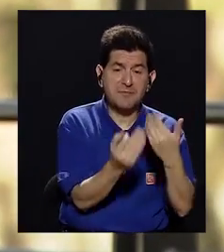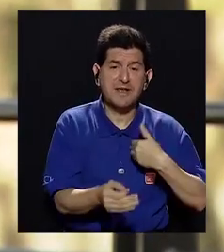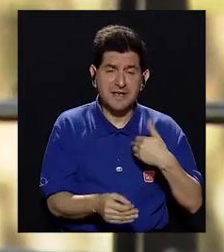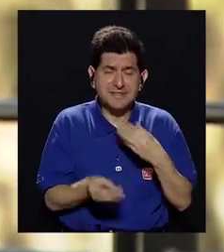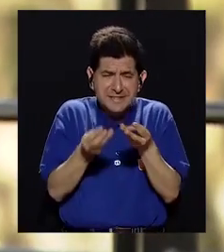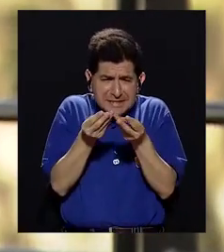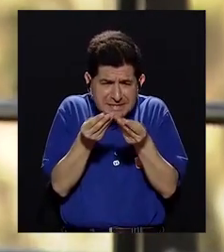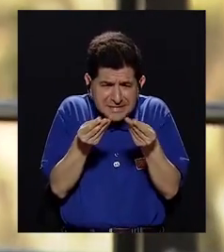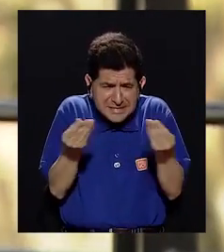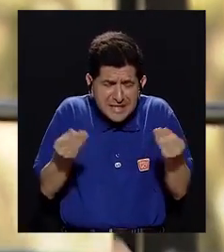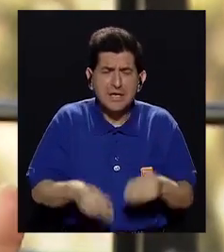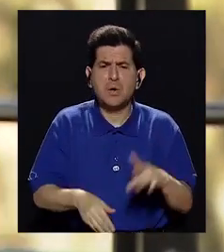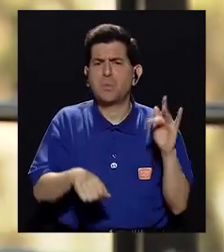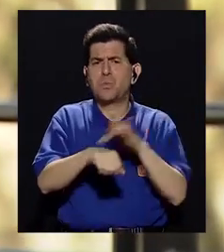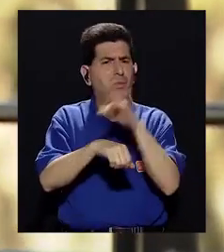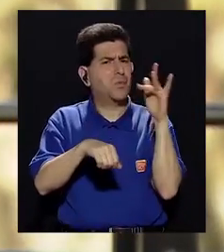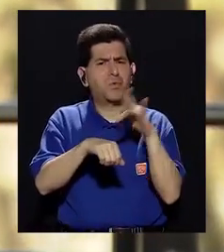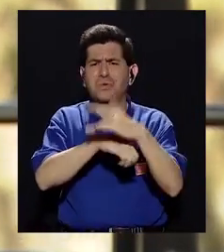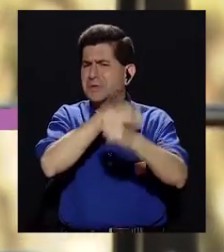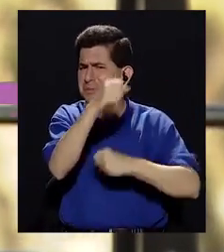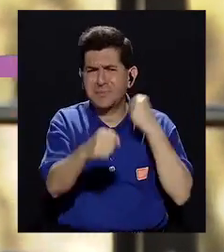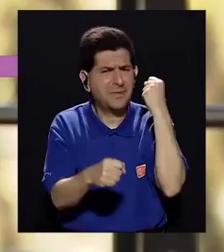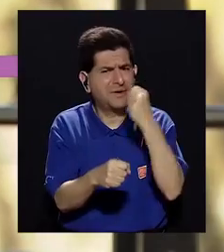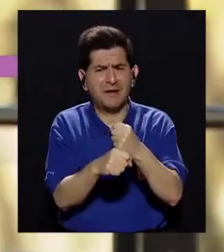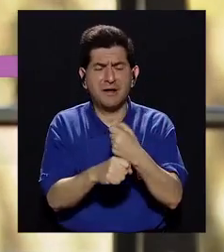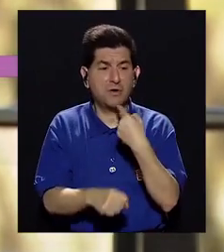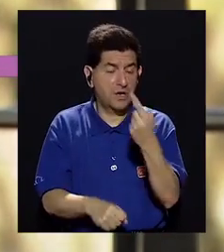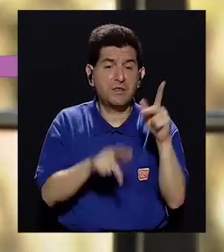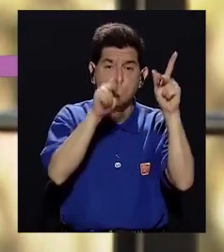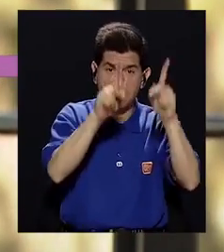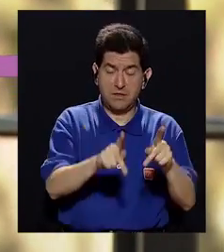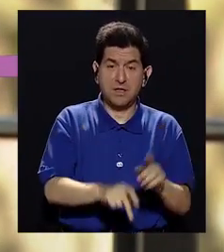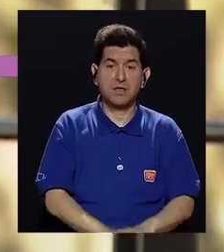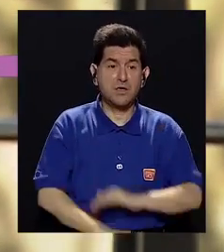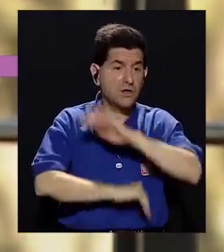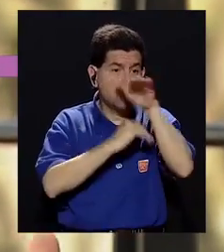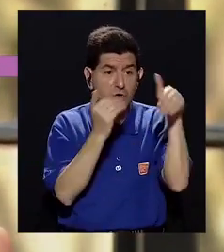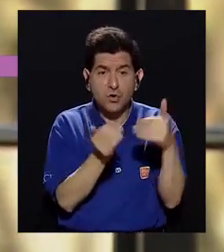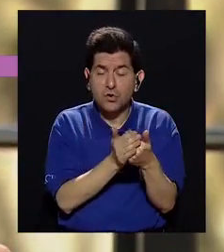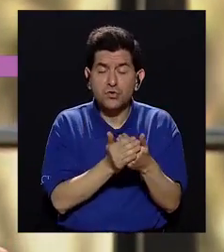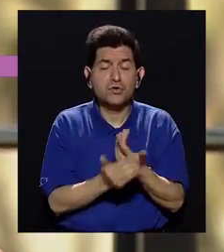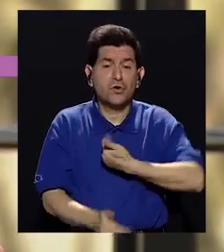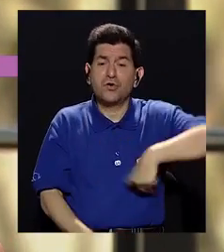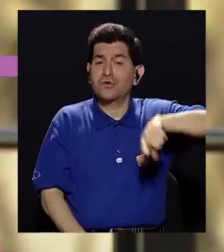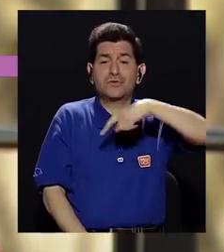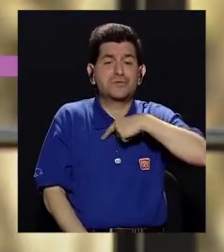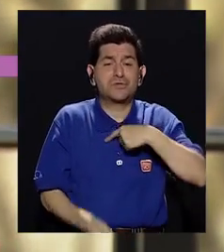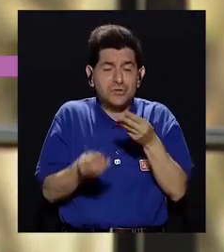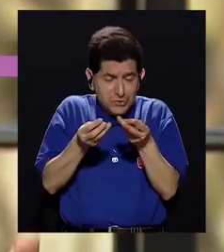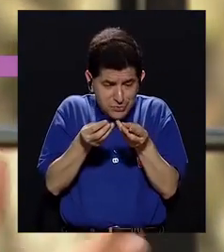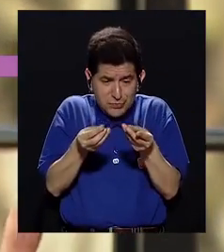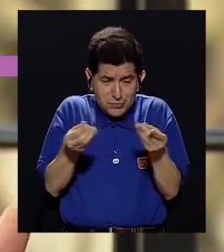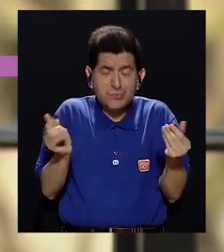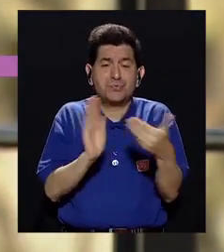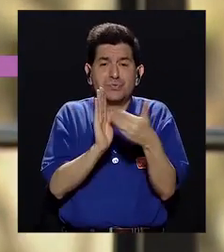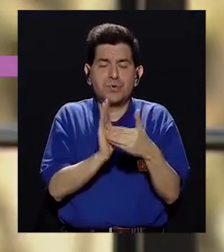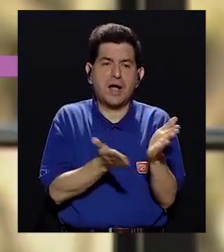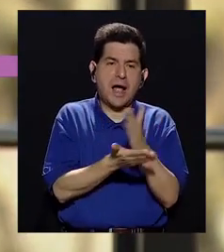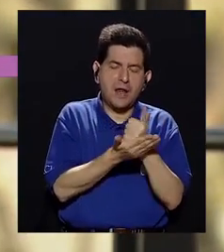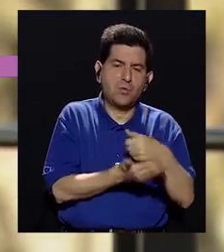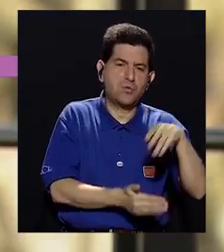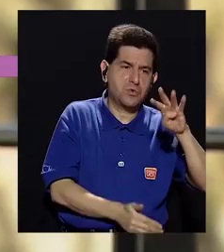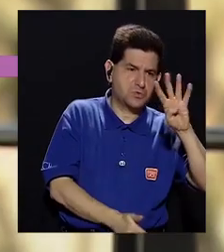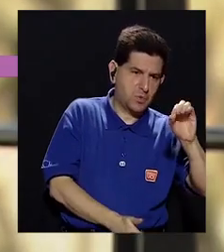que tienen desgaste a una temprana edad. Y yo siempre le digo a mis pacientes que todos nos vamos a gastar. Ahora, unos